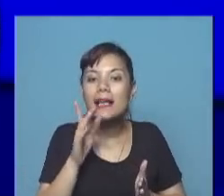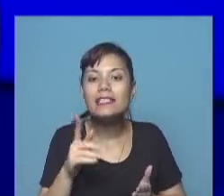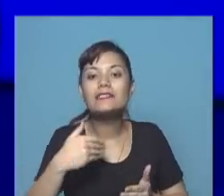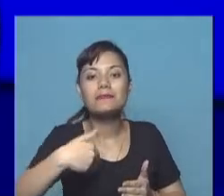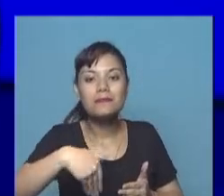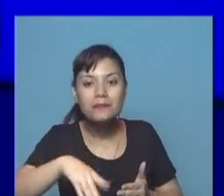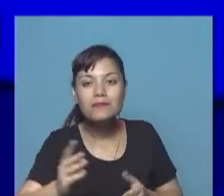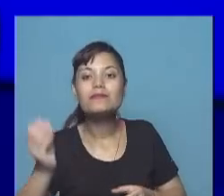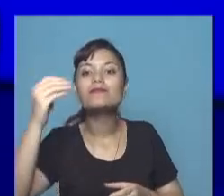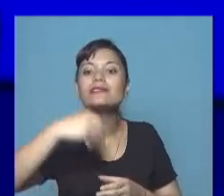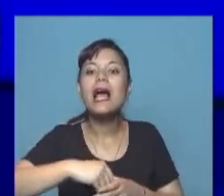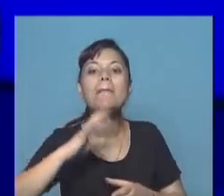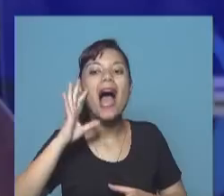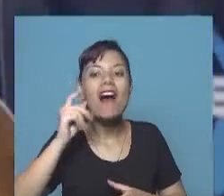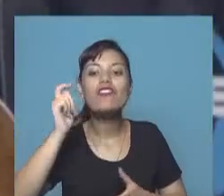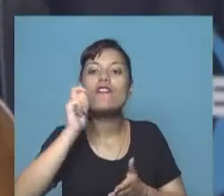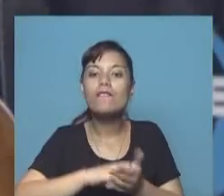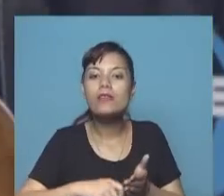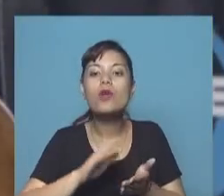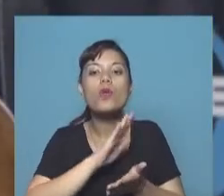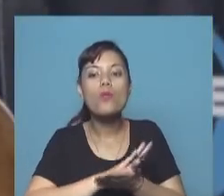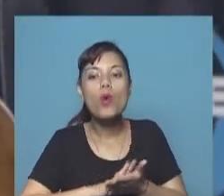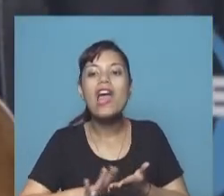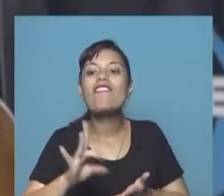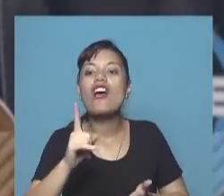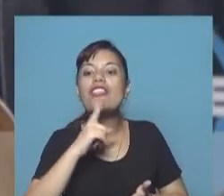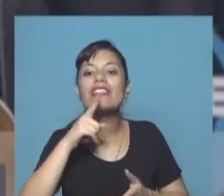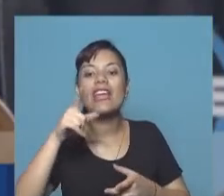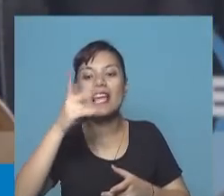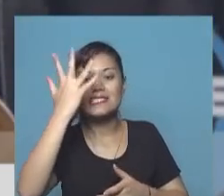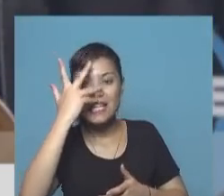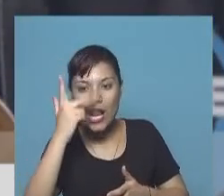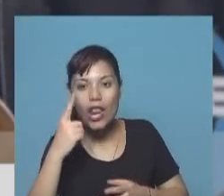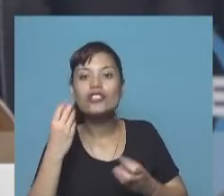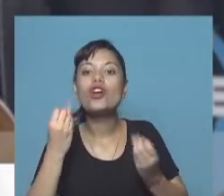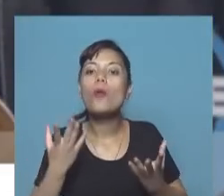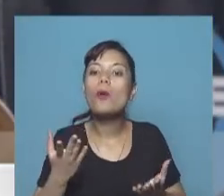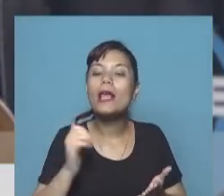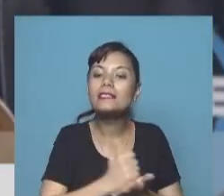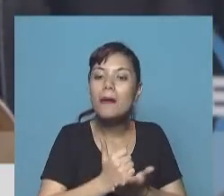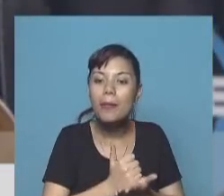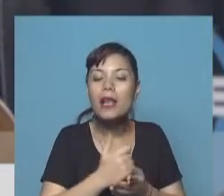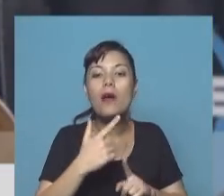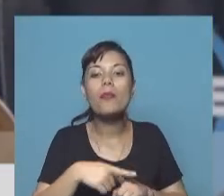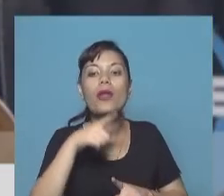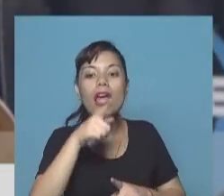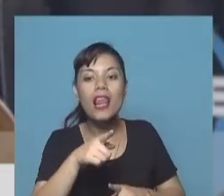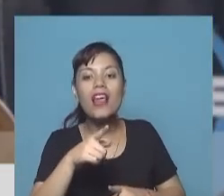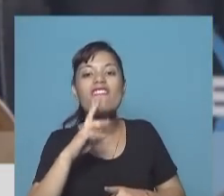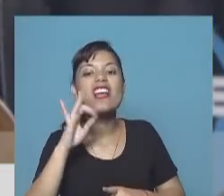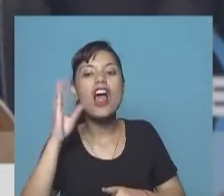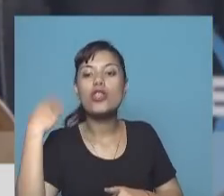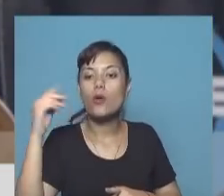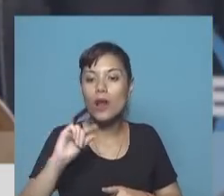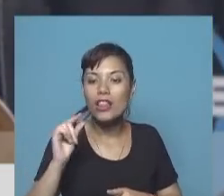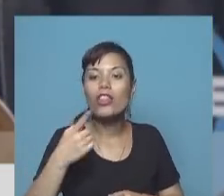próximas horas será Pablo Guedes el que firme como nuevo entrenador del Ciclón. ¿Por qué digo que hay que esperar? Porque Bernardo Romeo hace algunas